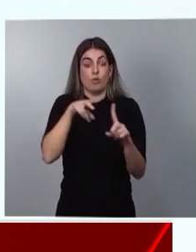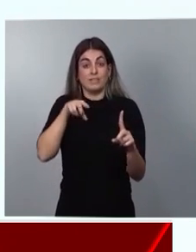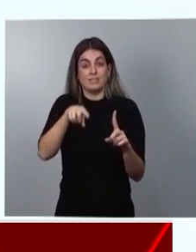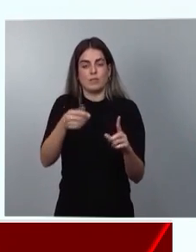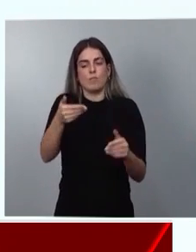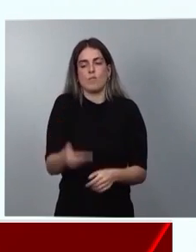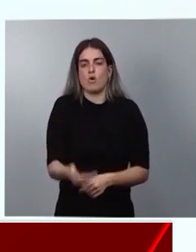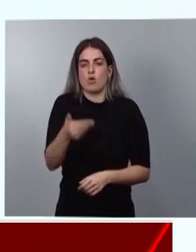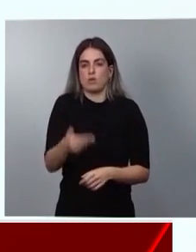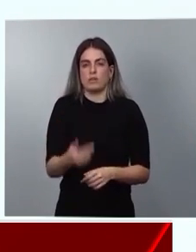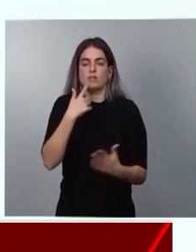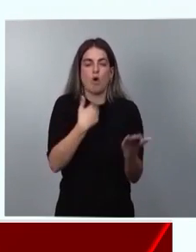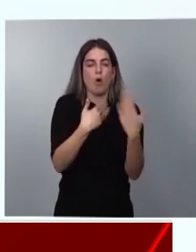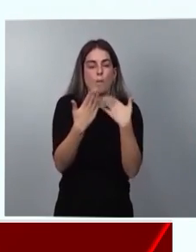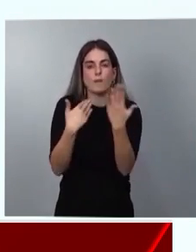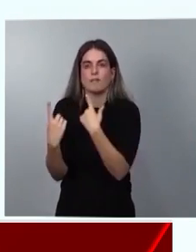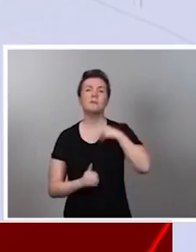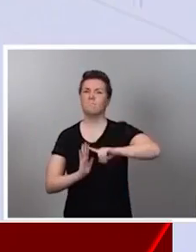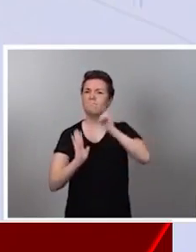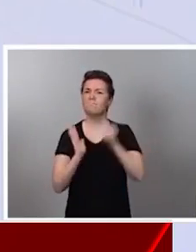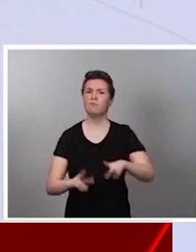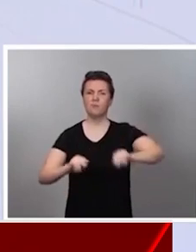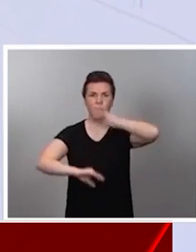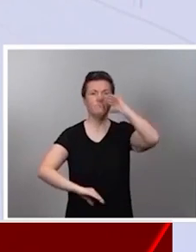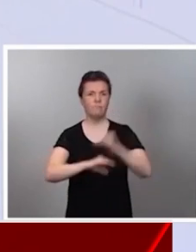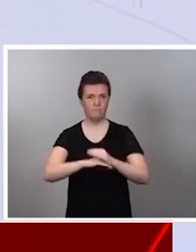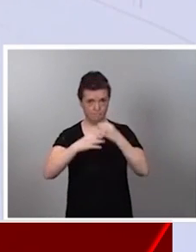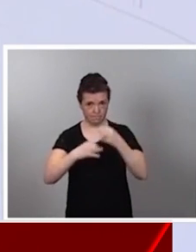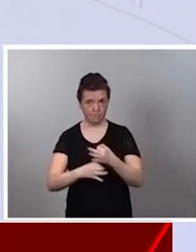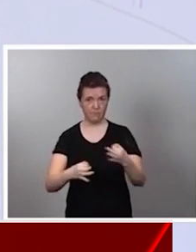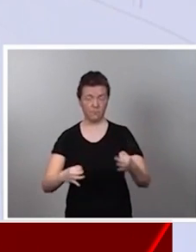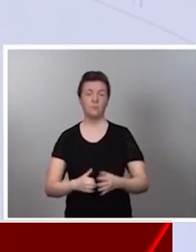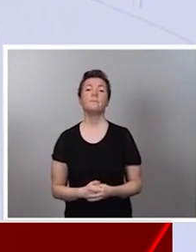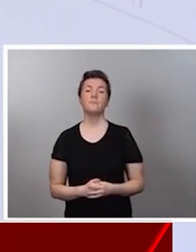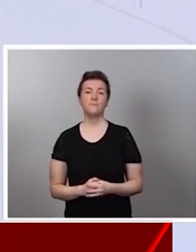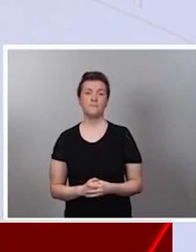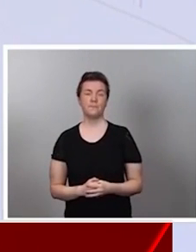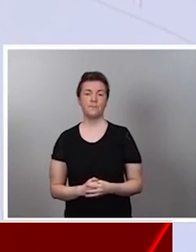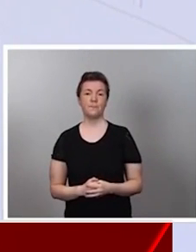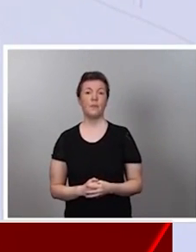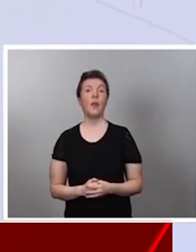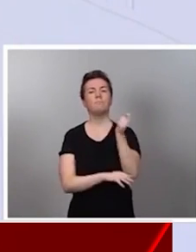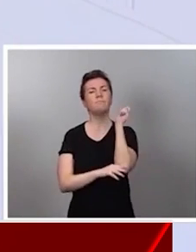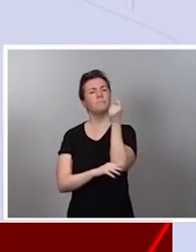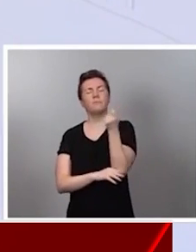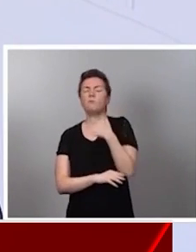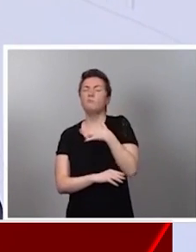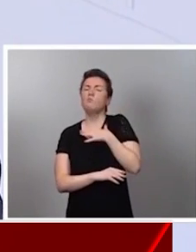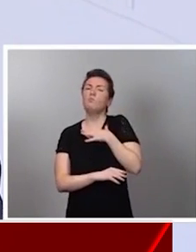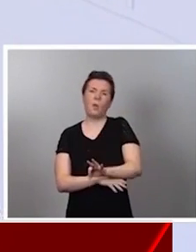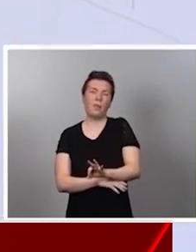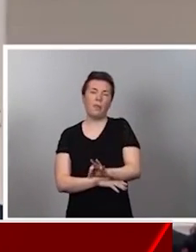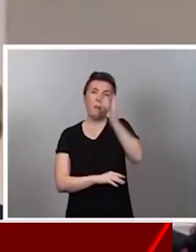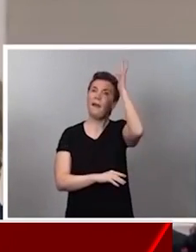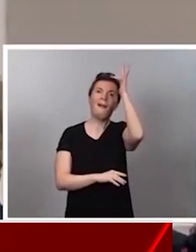entre 5 y 6 millones de votantes, o sea, de electores. Y